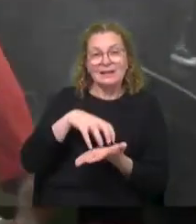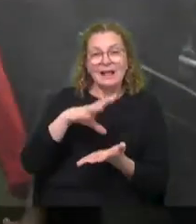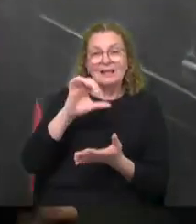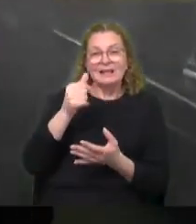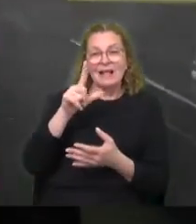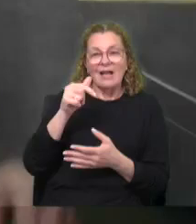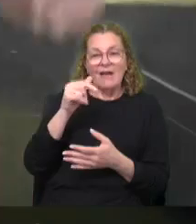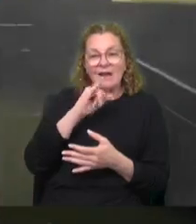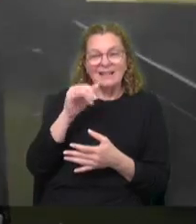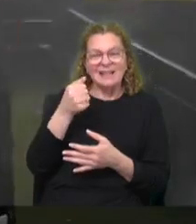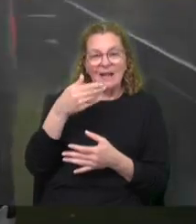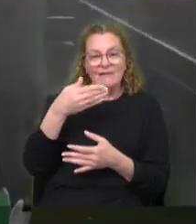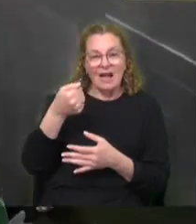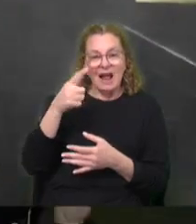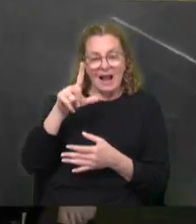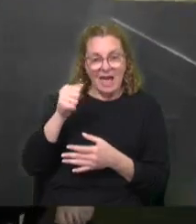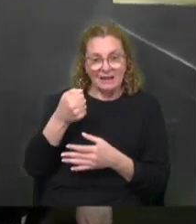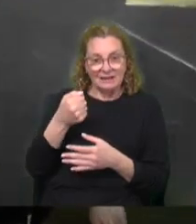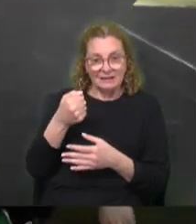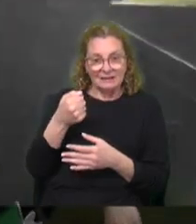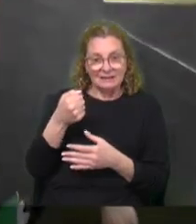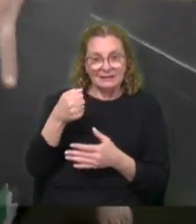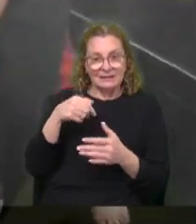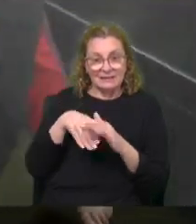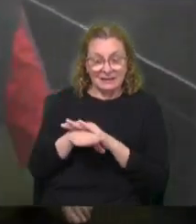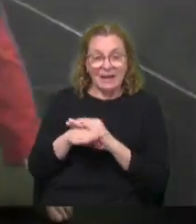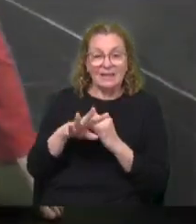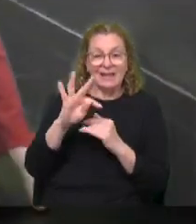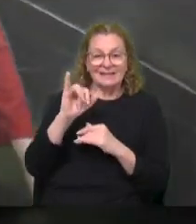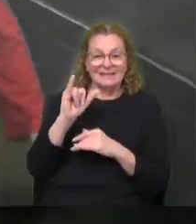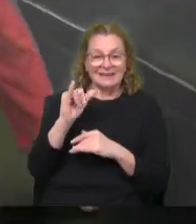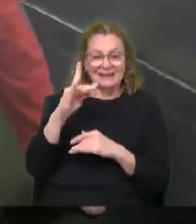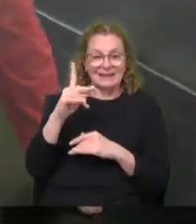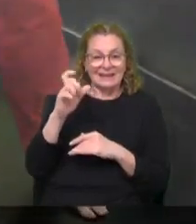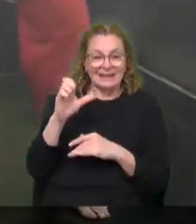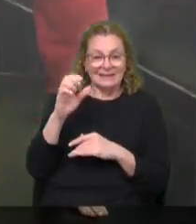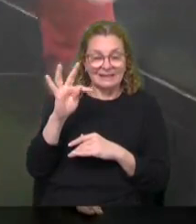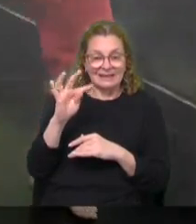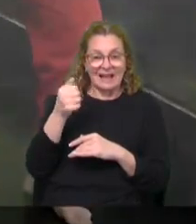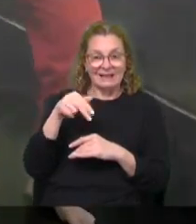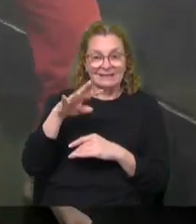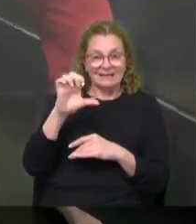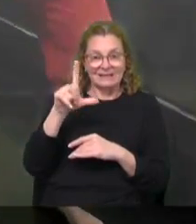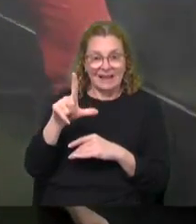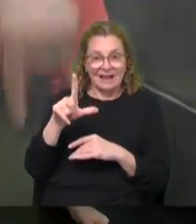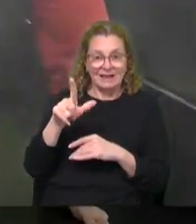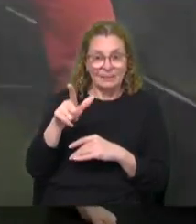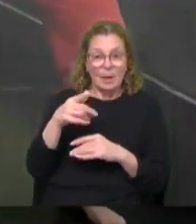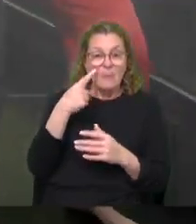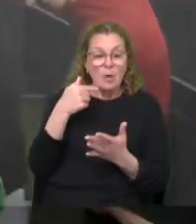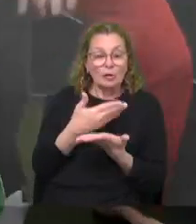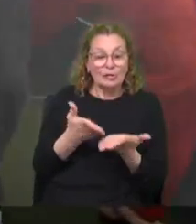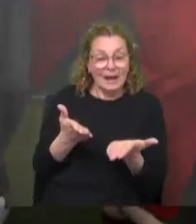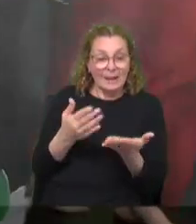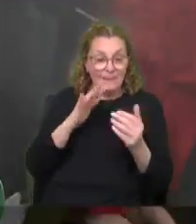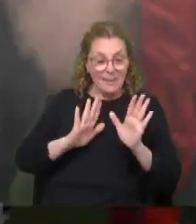Las entradas las pueden conseguir por Ticantel, sí. ¿No? ¿Verdad? Por Ticantel. Y bueno, ya se están preparando porque nos van a mostrar, a regalar